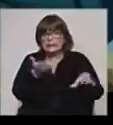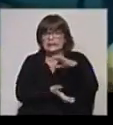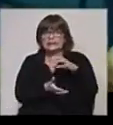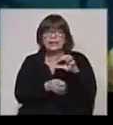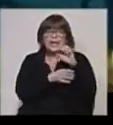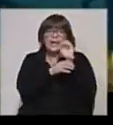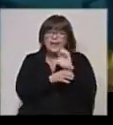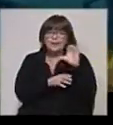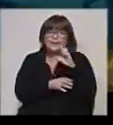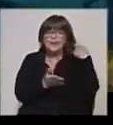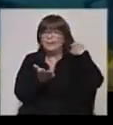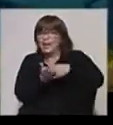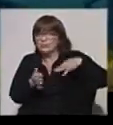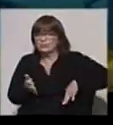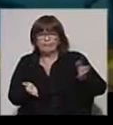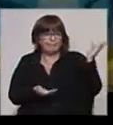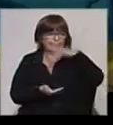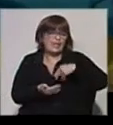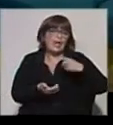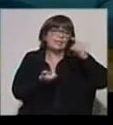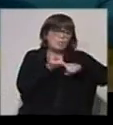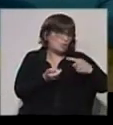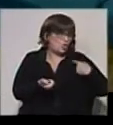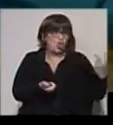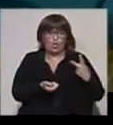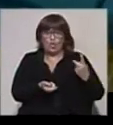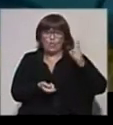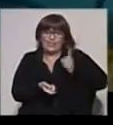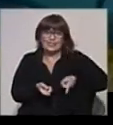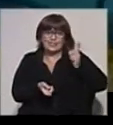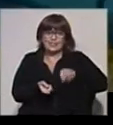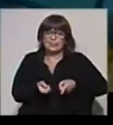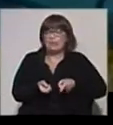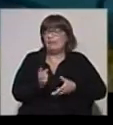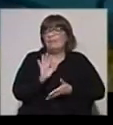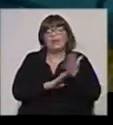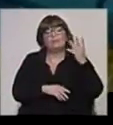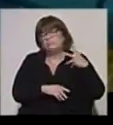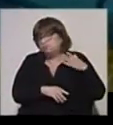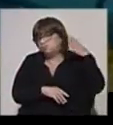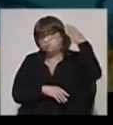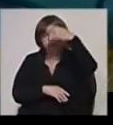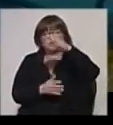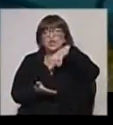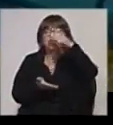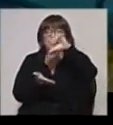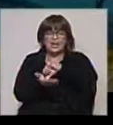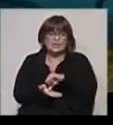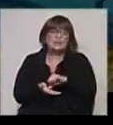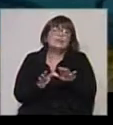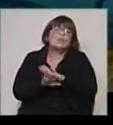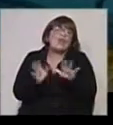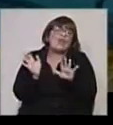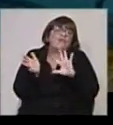salario, habíamos tomado la decisión con mi mujer de que nos teníamos que marchar del país. Un poco eso,